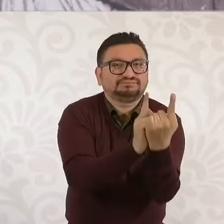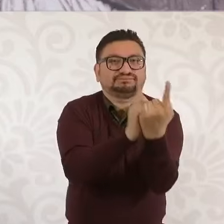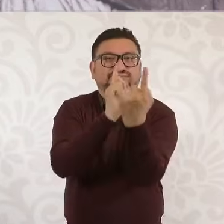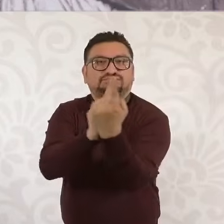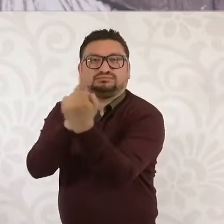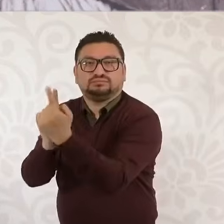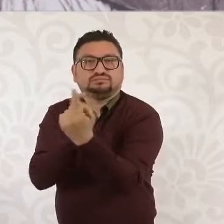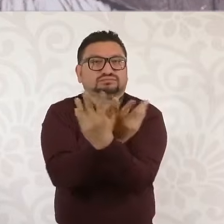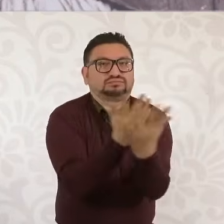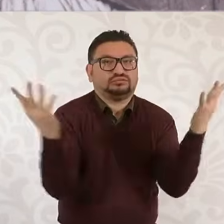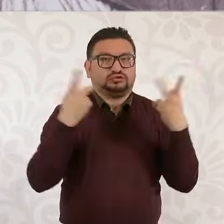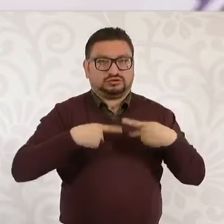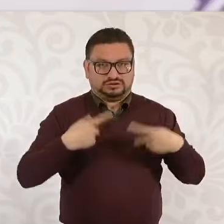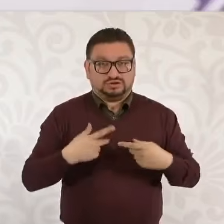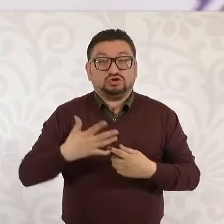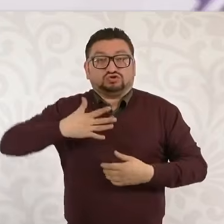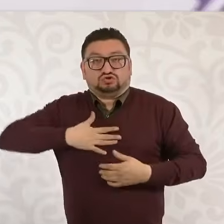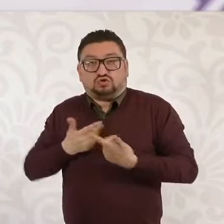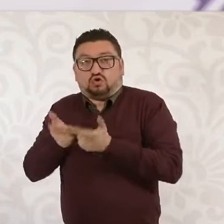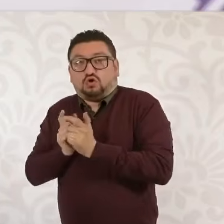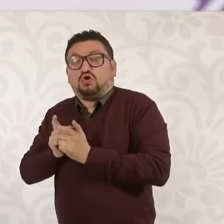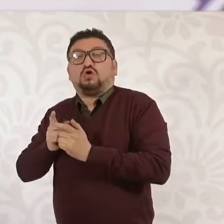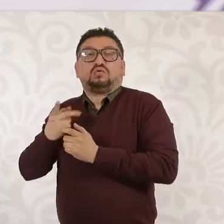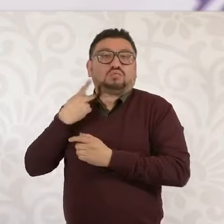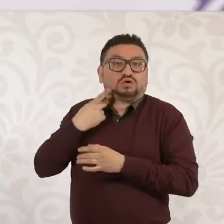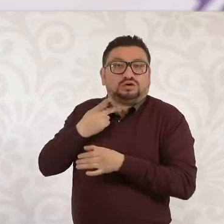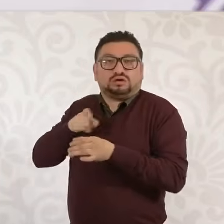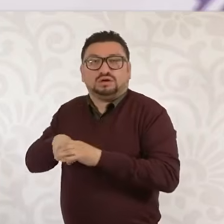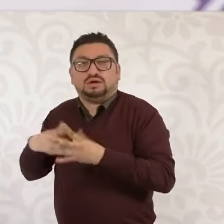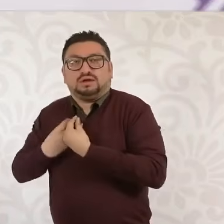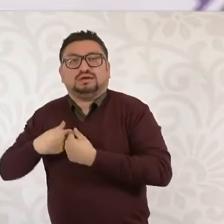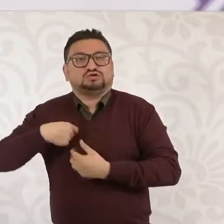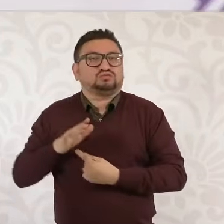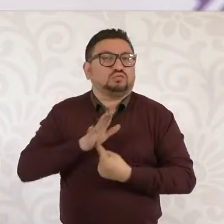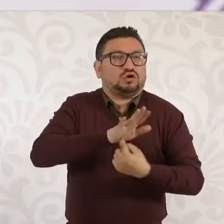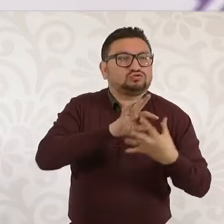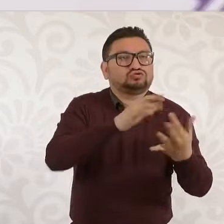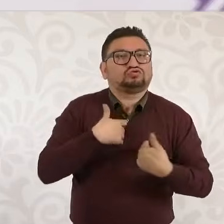Pertenezco a este partido político. Esto es lo que pienso.